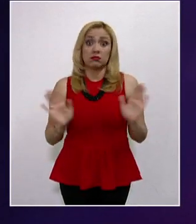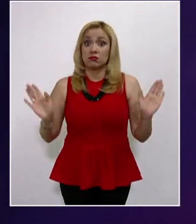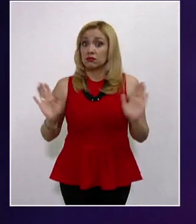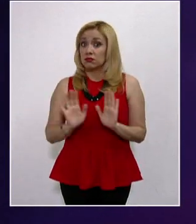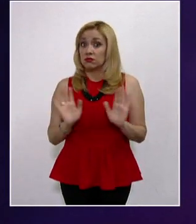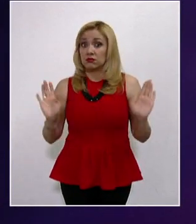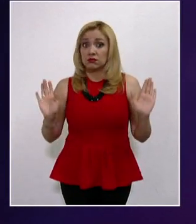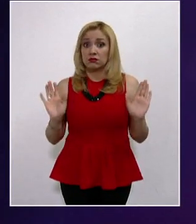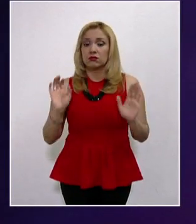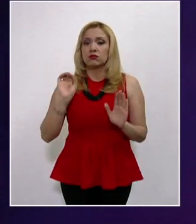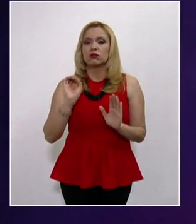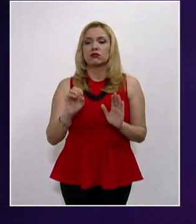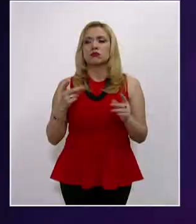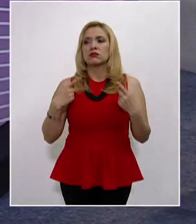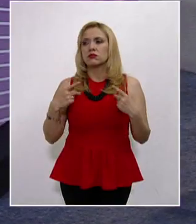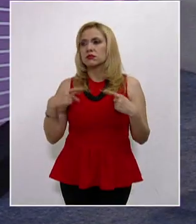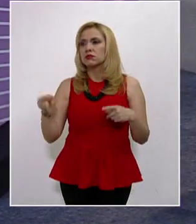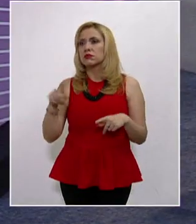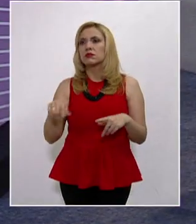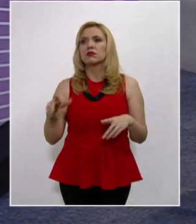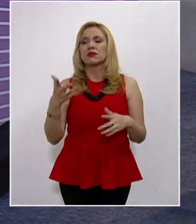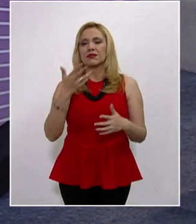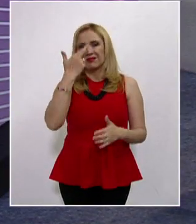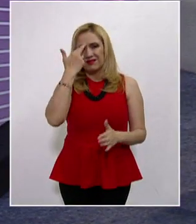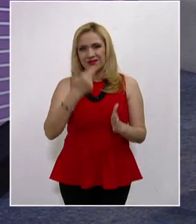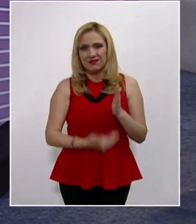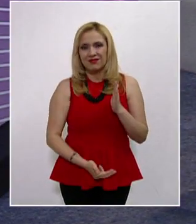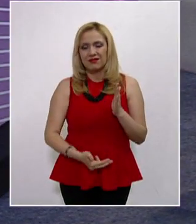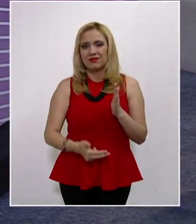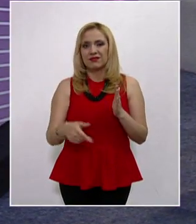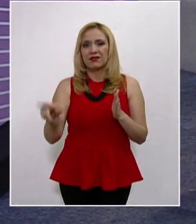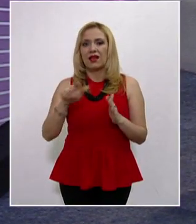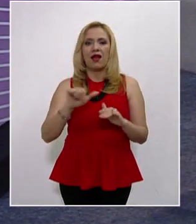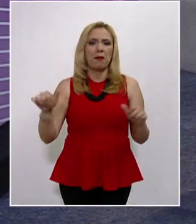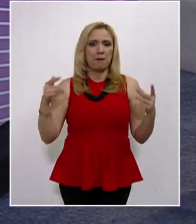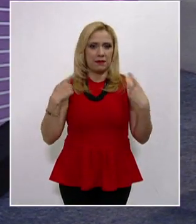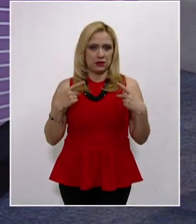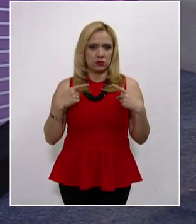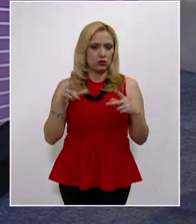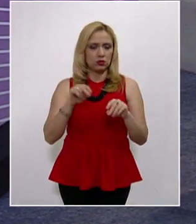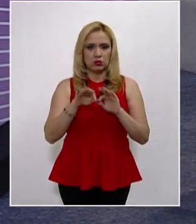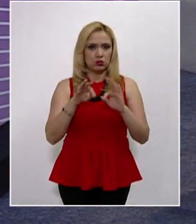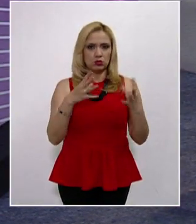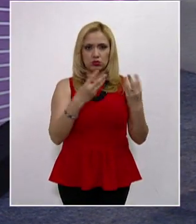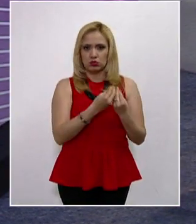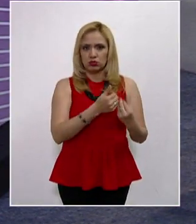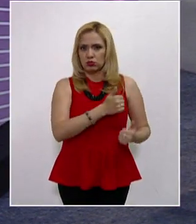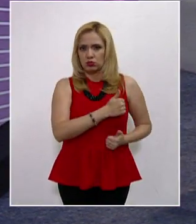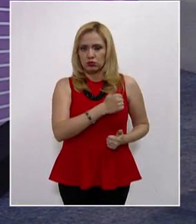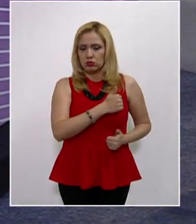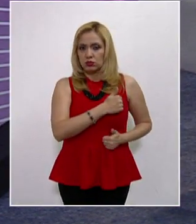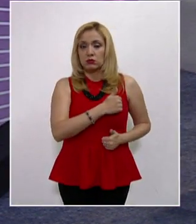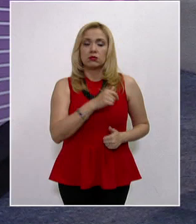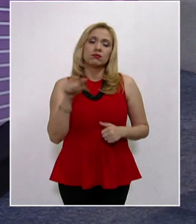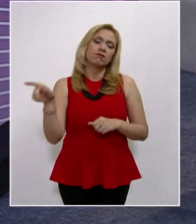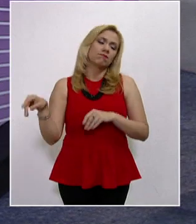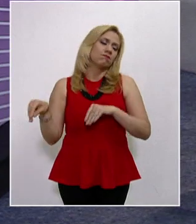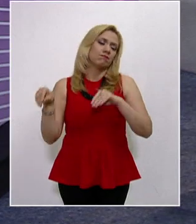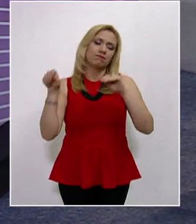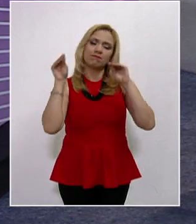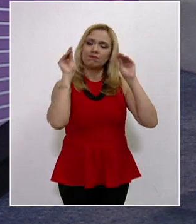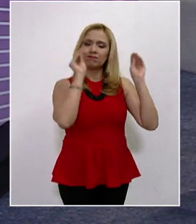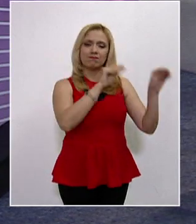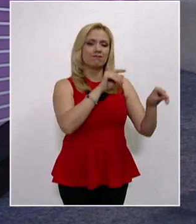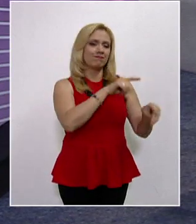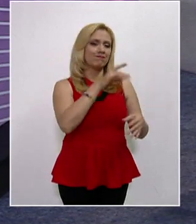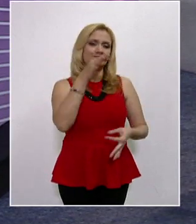sujetos activos o pasivos del delito, que son civiles, son personas civiles, necesariamente el caso se tiene que juzgar